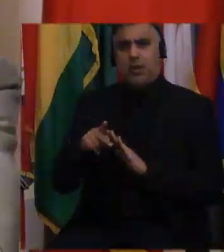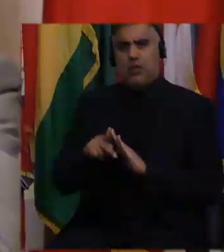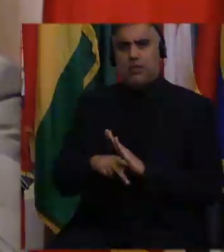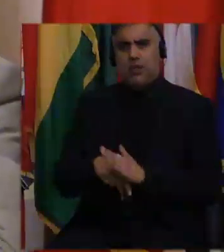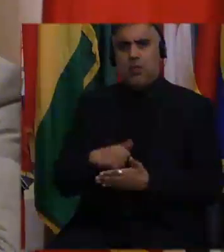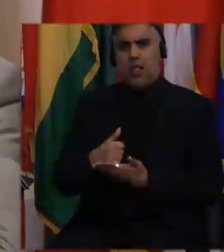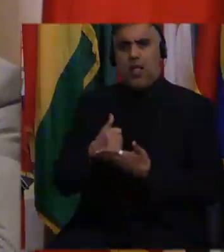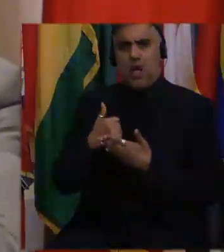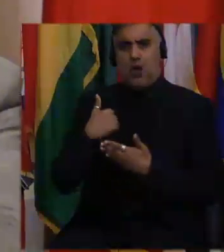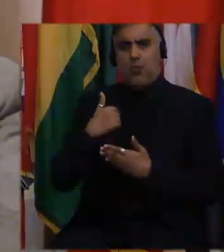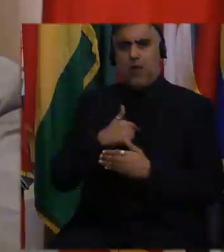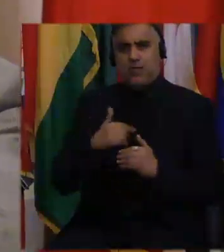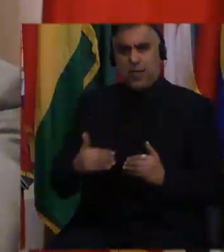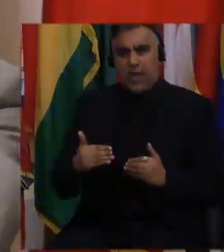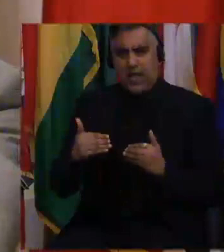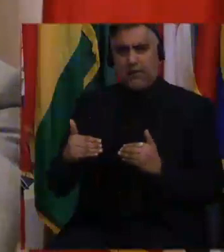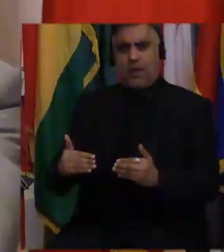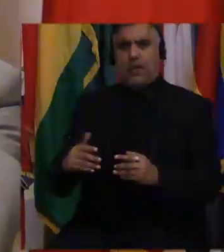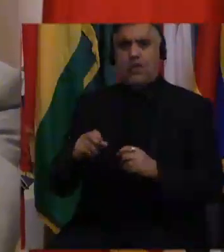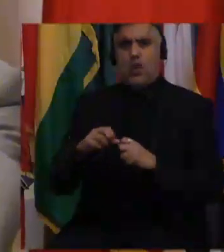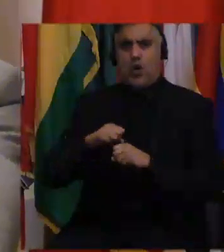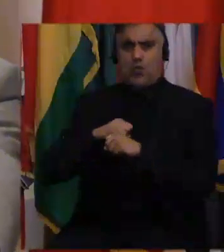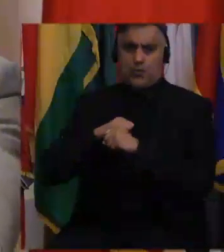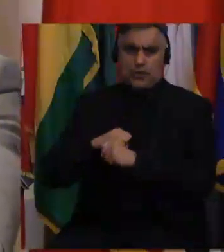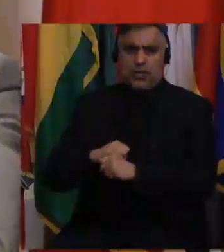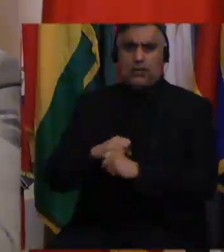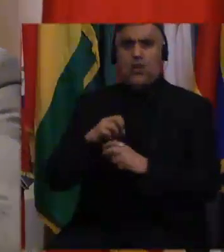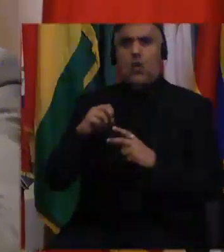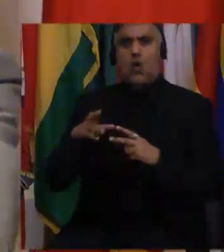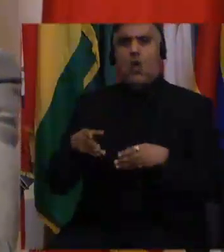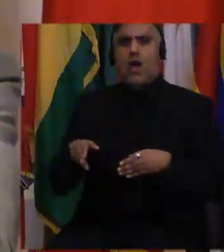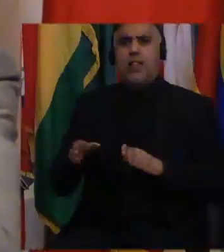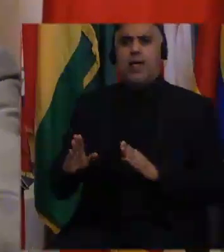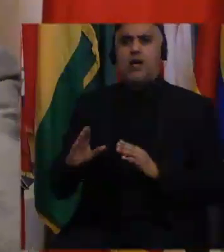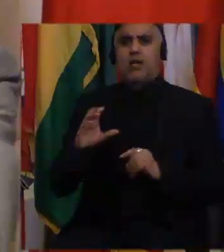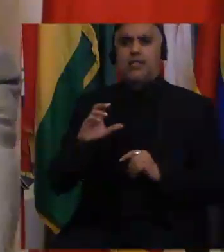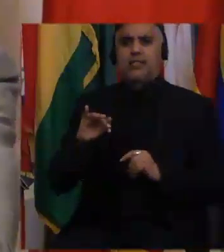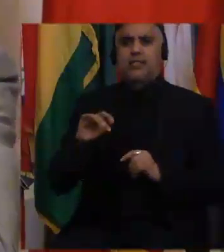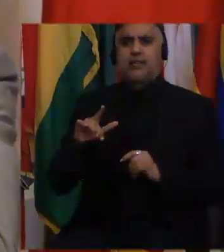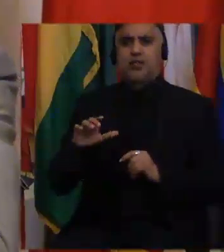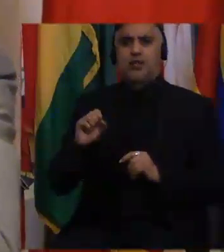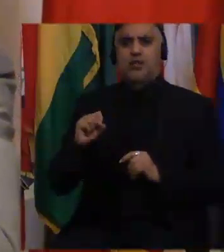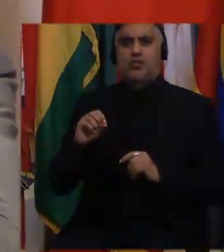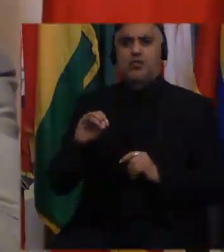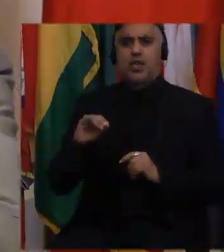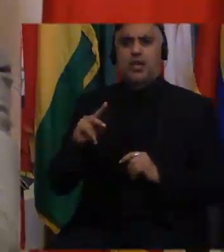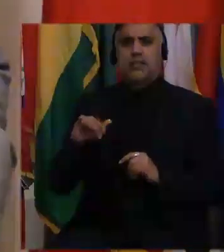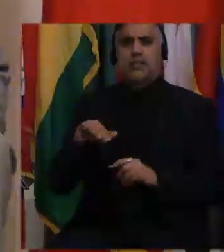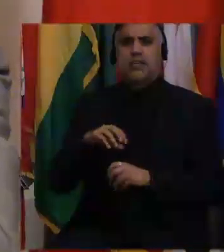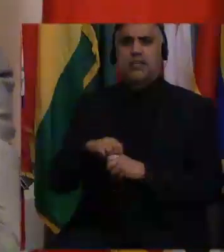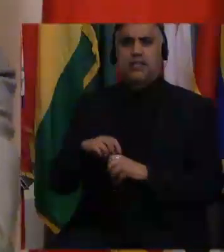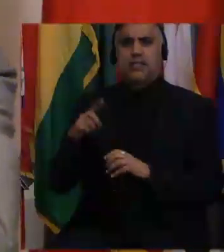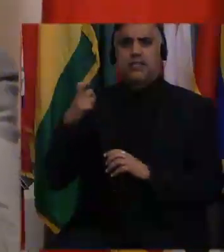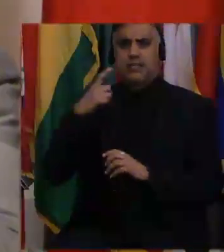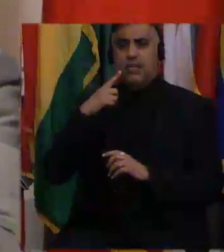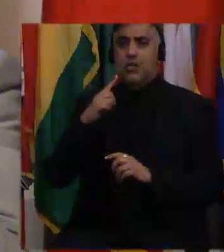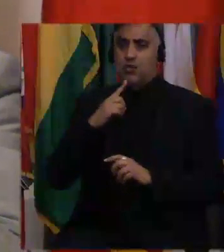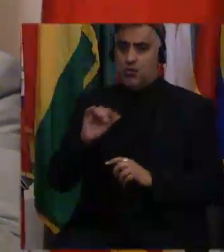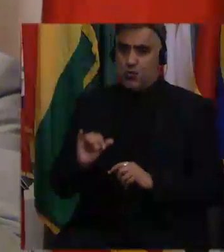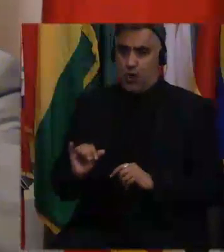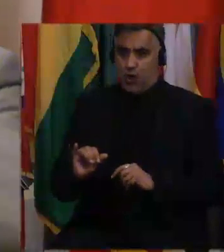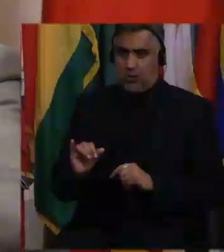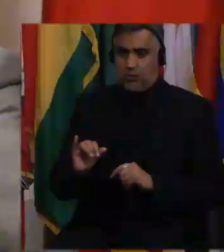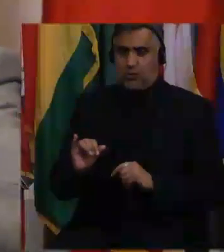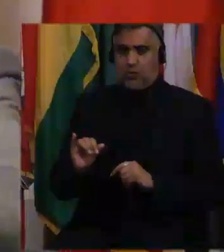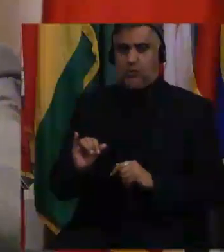a proteger o a permitir que la sociedad civil dentro de los estados pueda también establecer sus luchas internas y